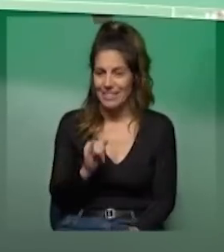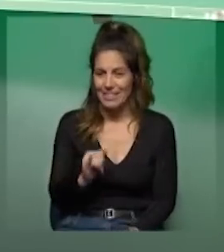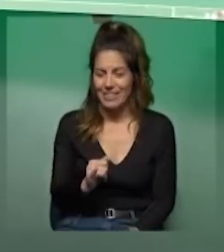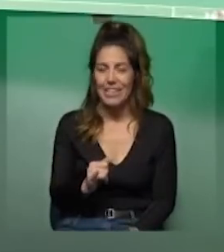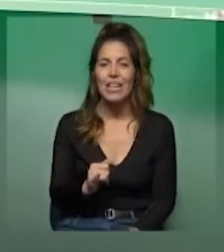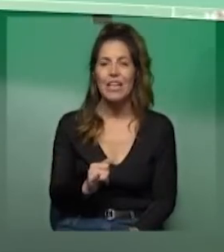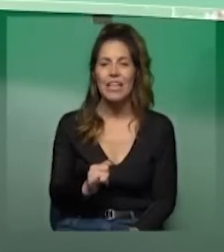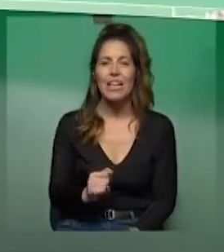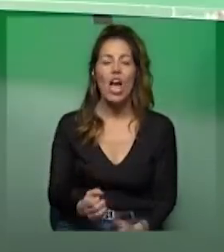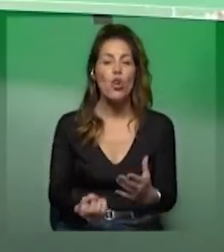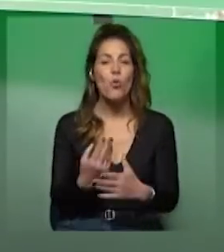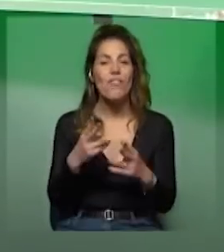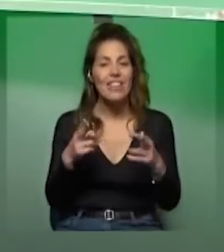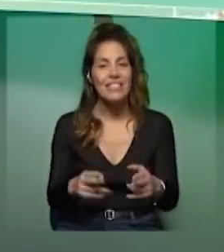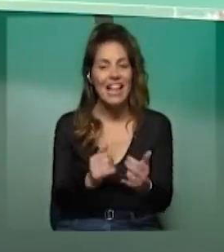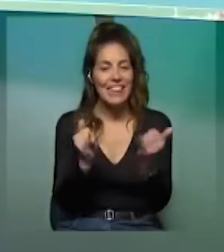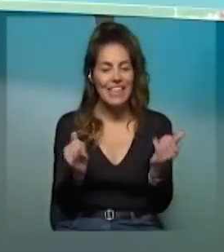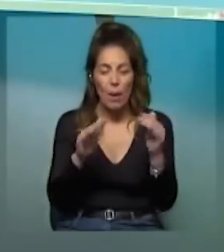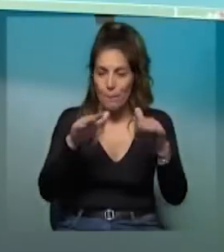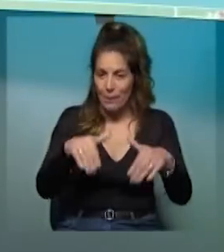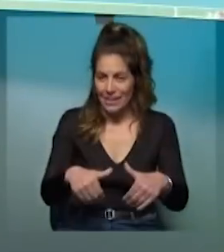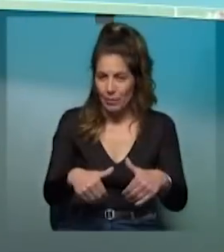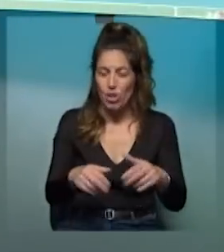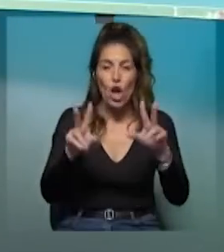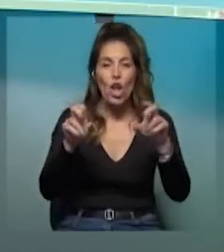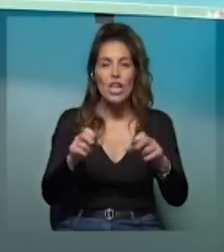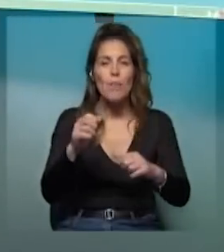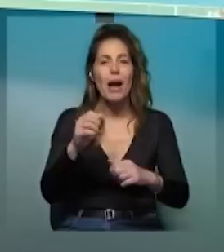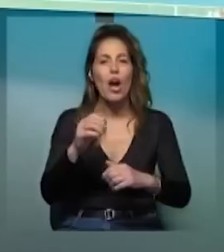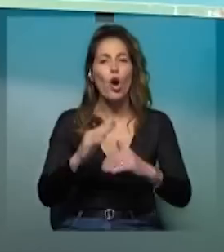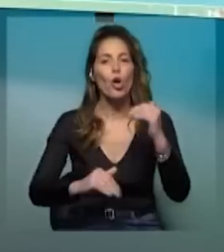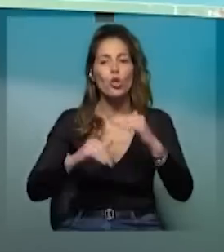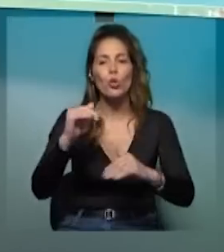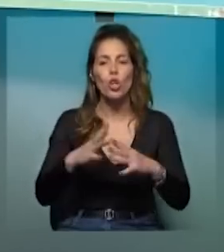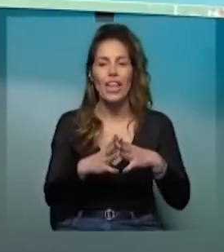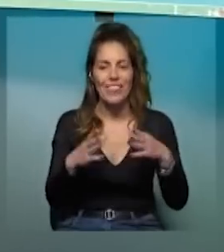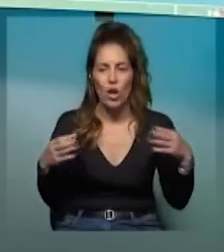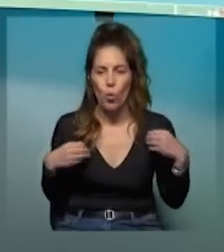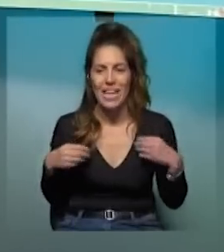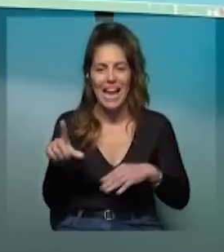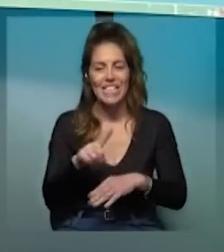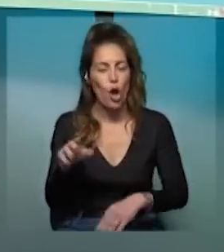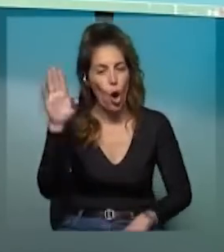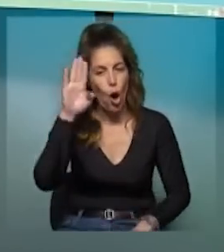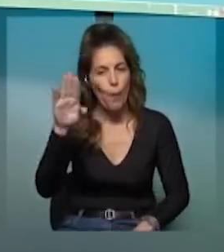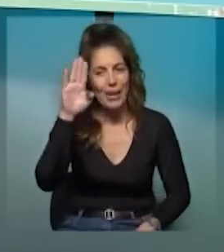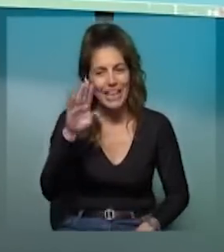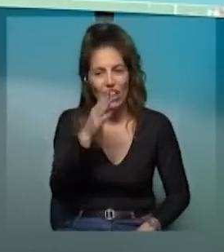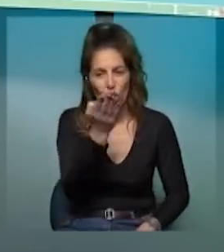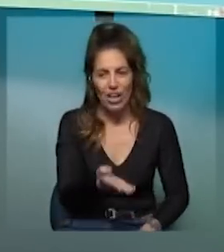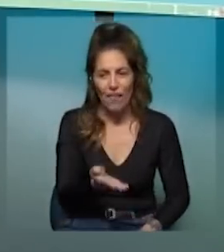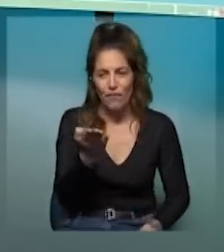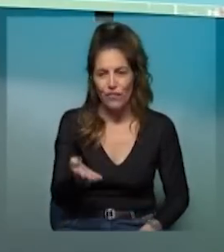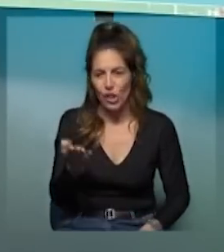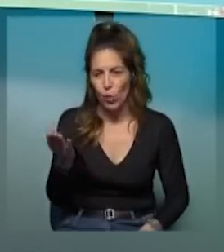va a ser la nueva edición del día del patrimonio bajo el lema constructores de escuelas y liceos homenajeando especialmente las figuras de Alfredo